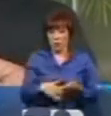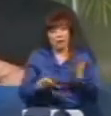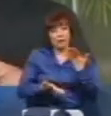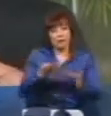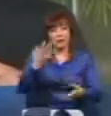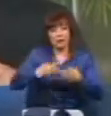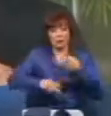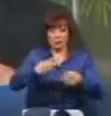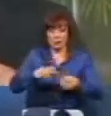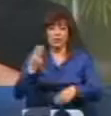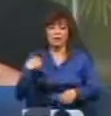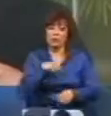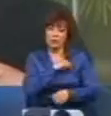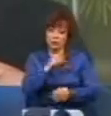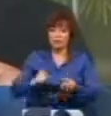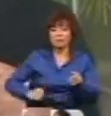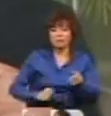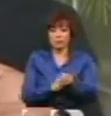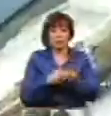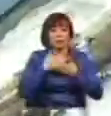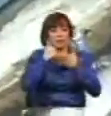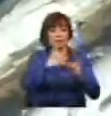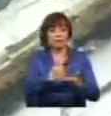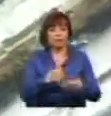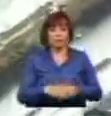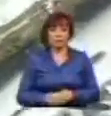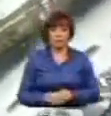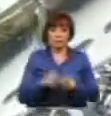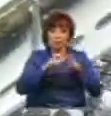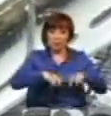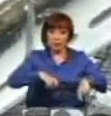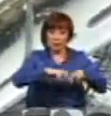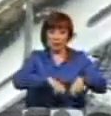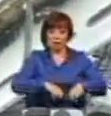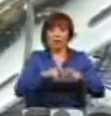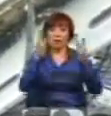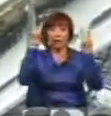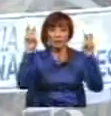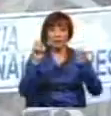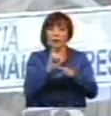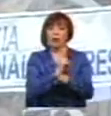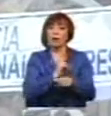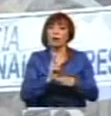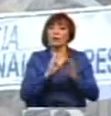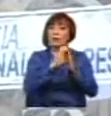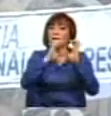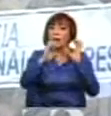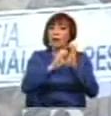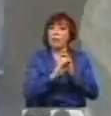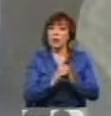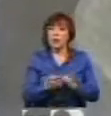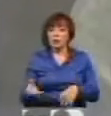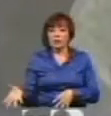entonces vamos a seguir haciendo nuestra labor de asistencia siempre. Las investigaciones sobre el uso de este autobús para transportar